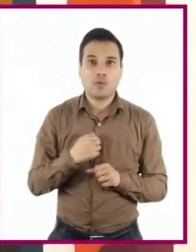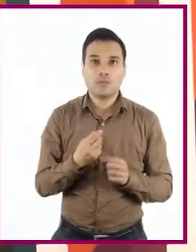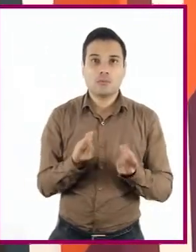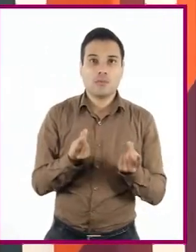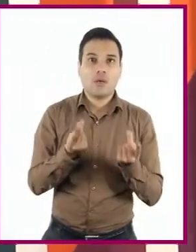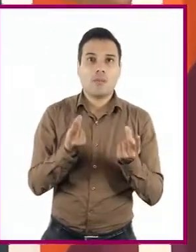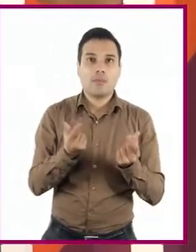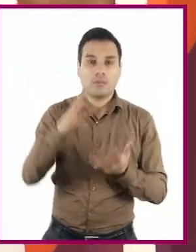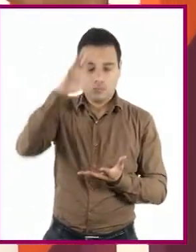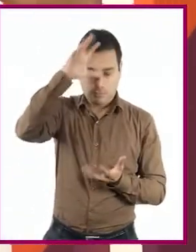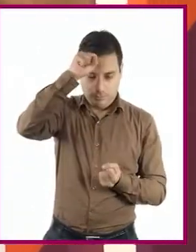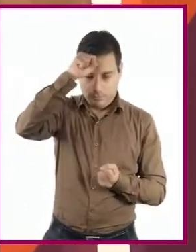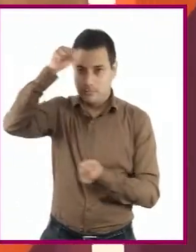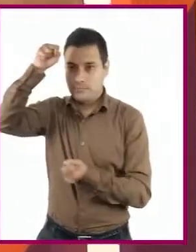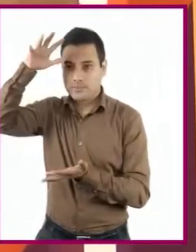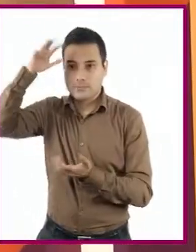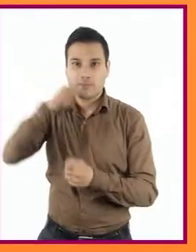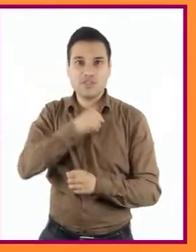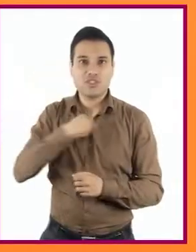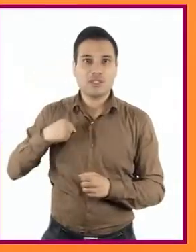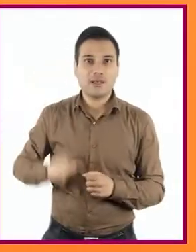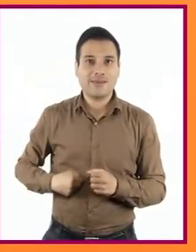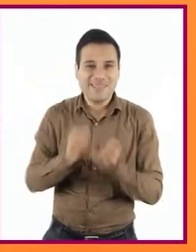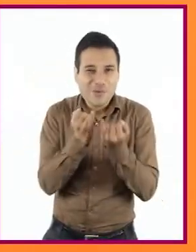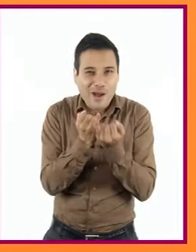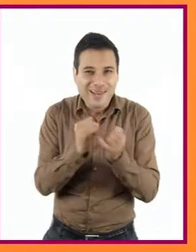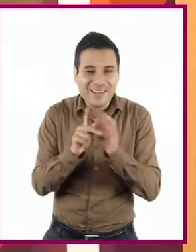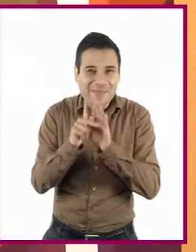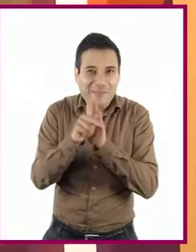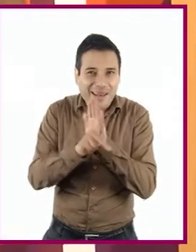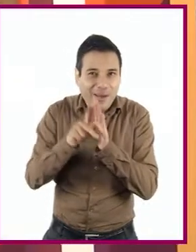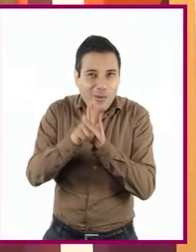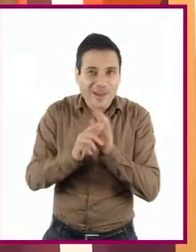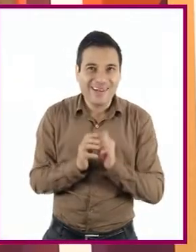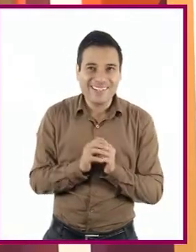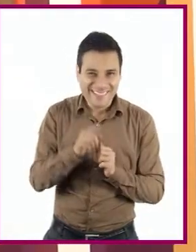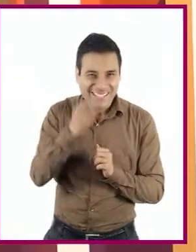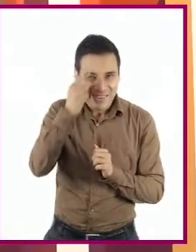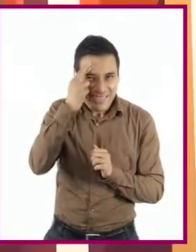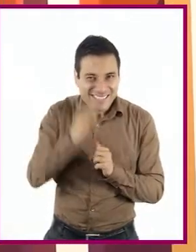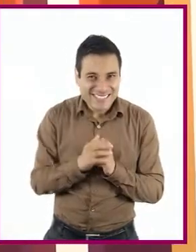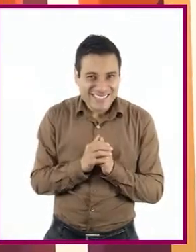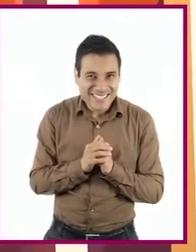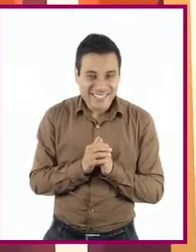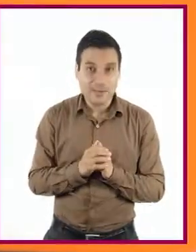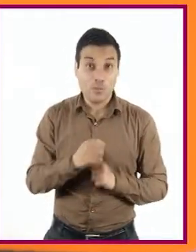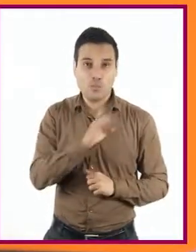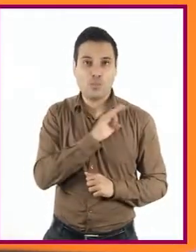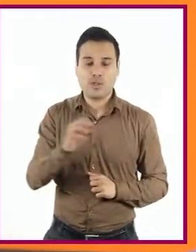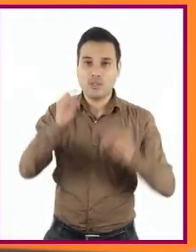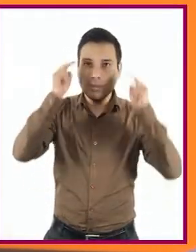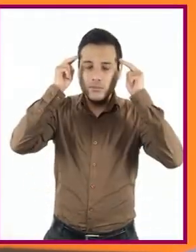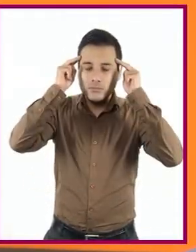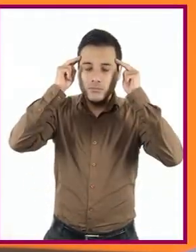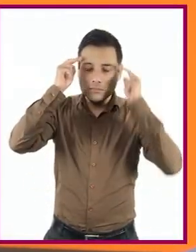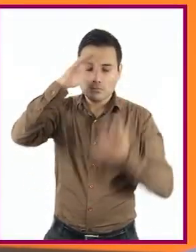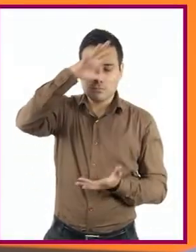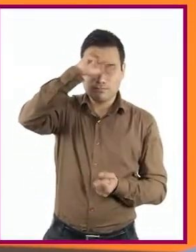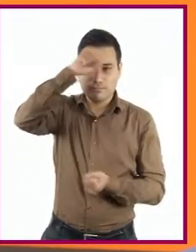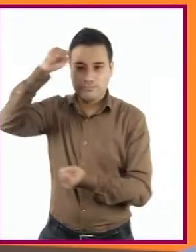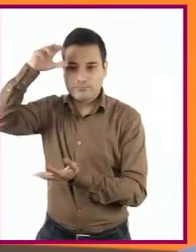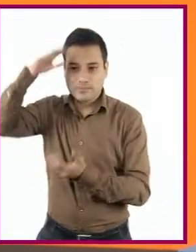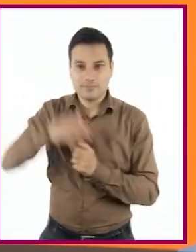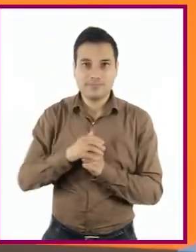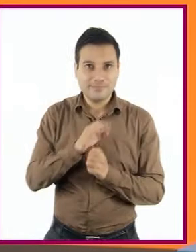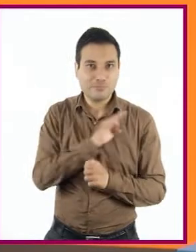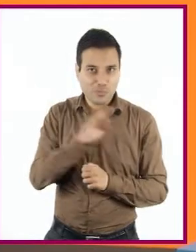Pienso ir a China y ya llegué. ¿Se acuerdan como las películas? Las películas estas que nos teletransportábamos. Ya va a ser posible,